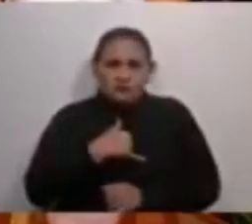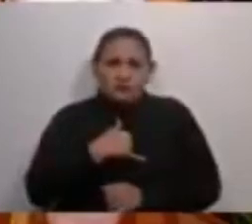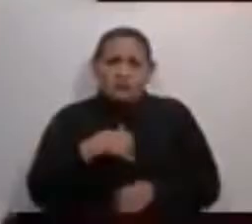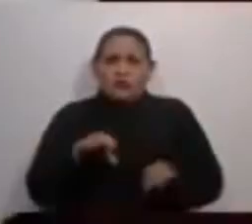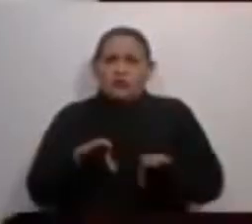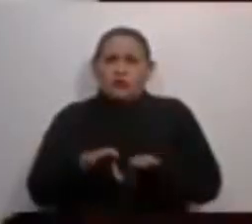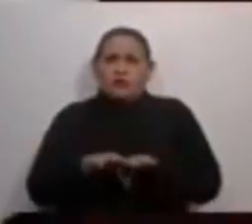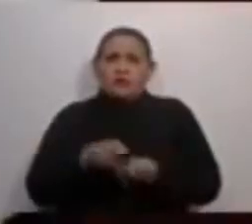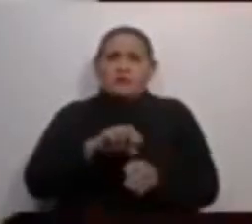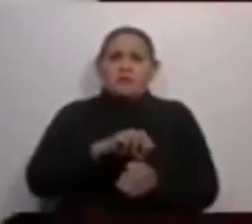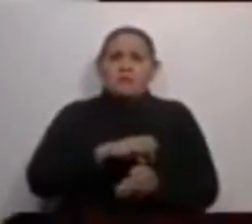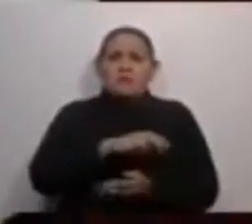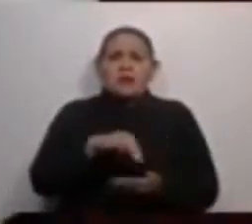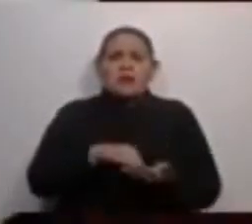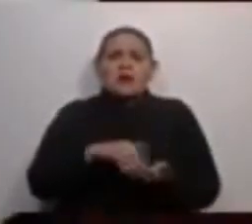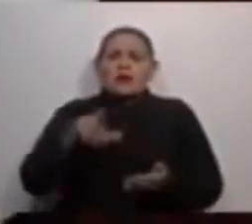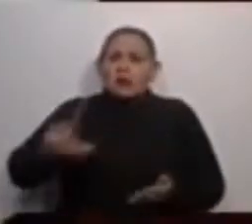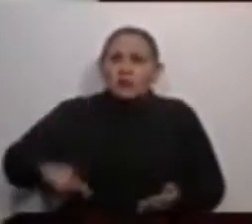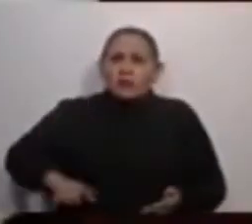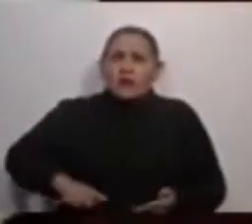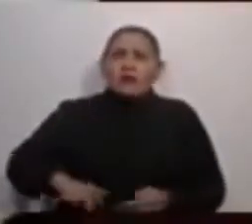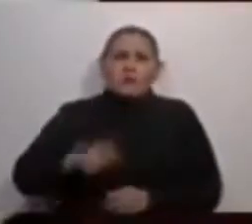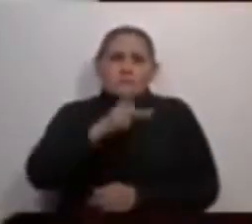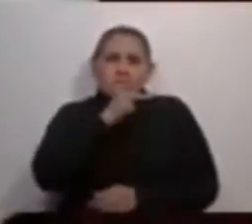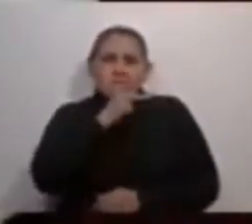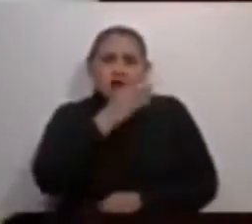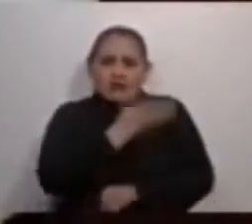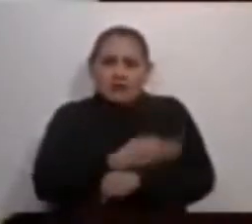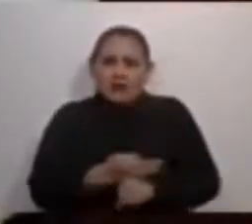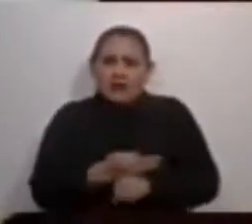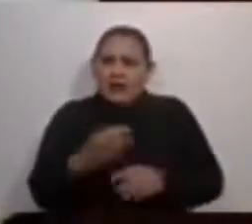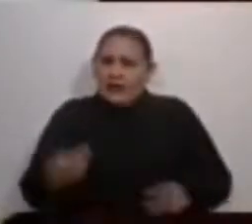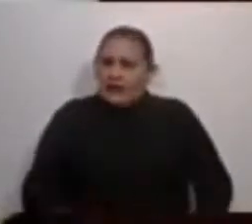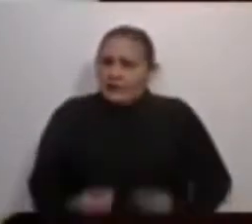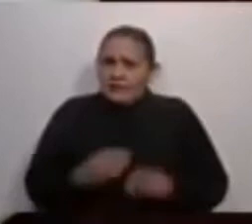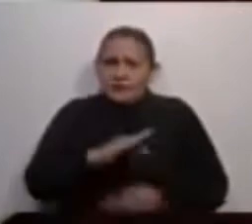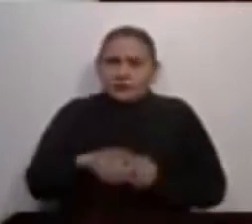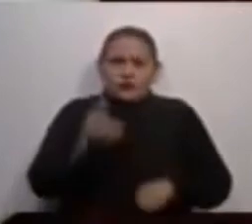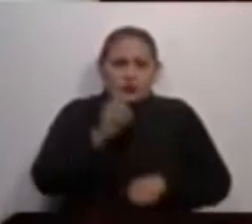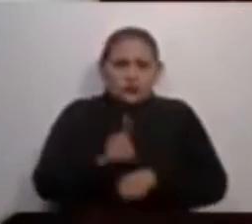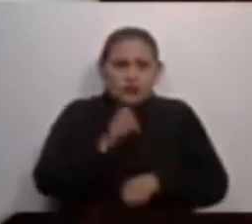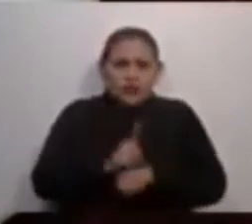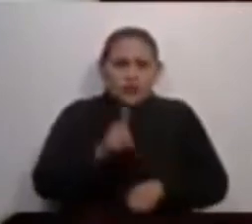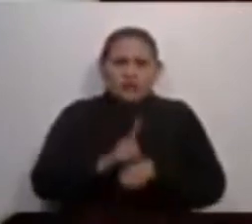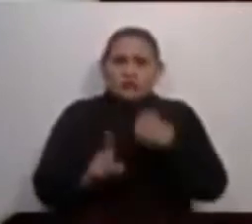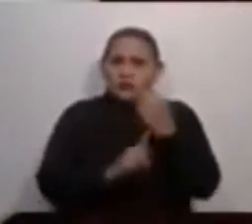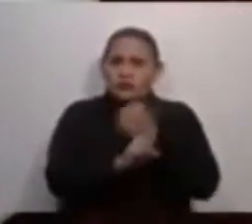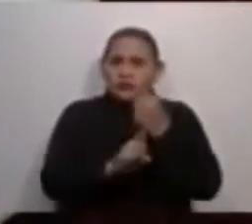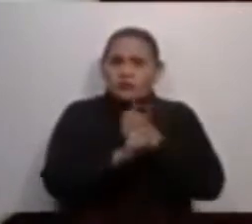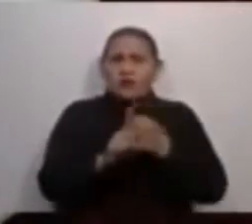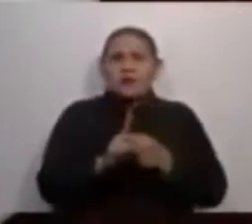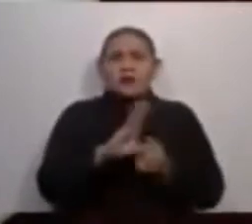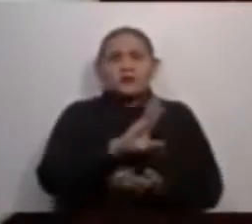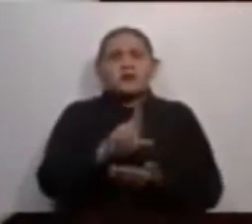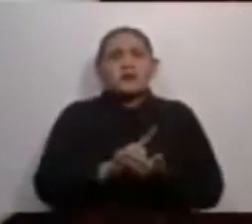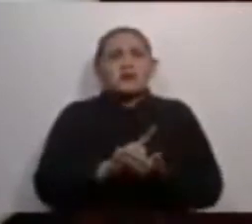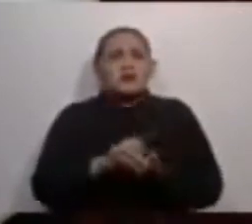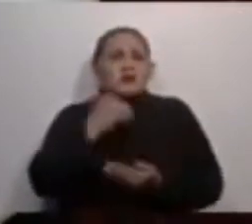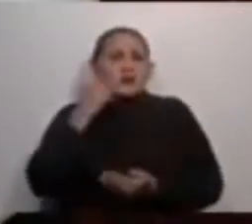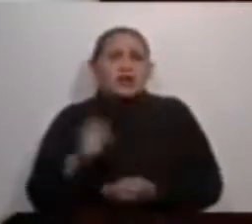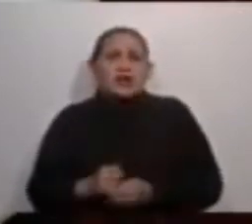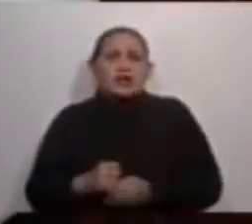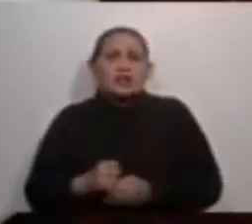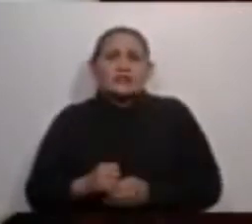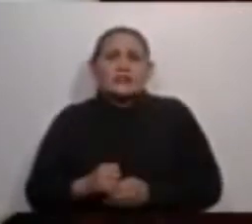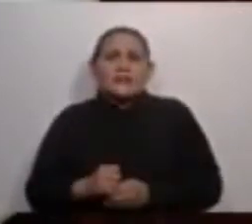Meridano, como gobernante, como padre de familia que vive todos los días los problemas de la ciudad, quisiera aprovechar este momento de crisis